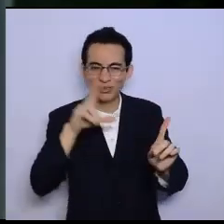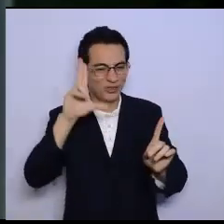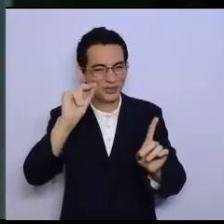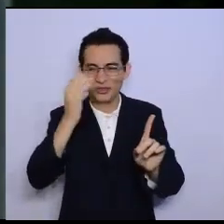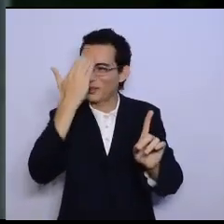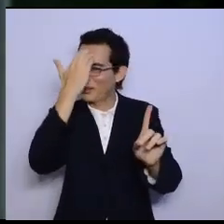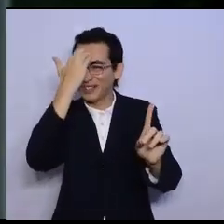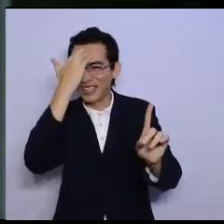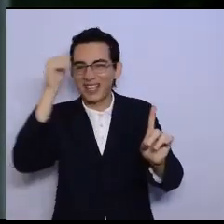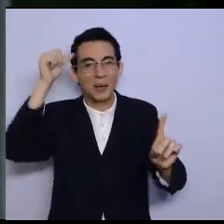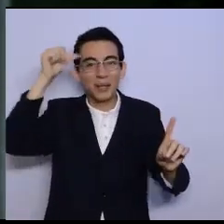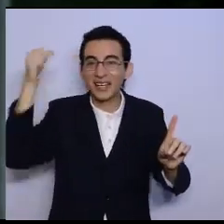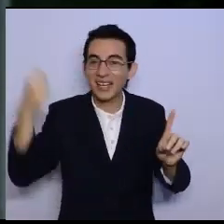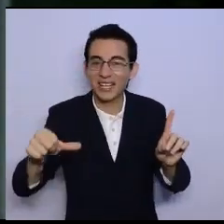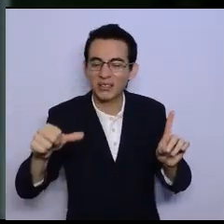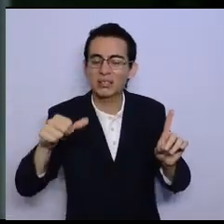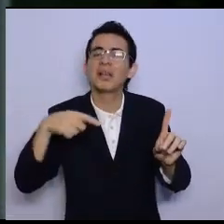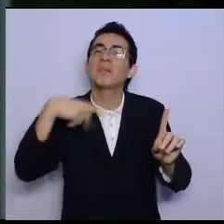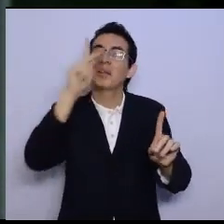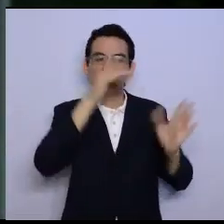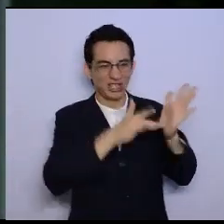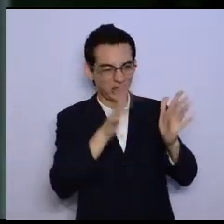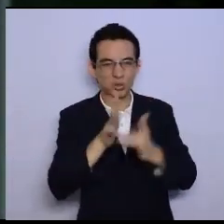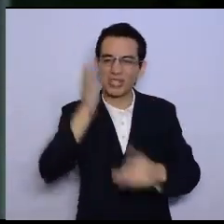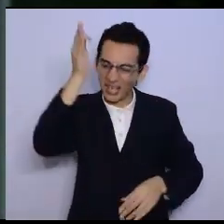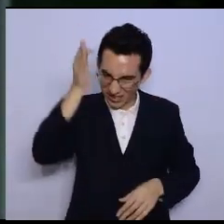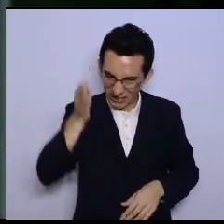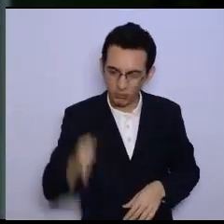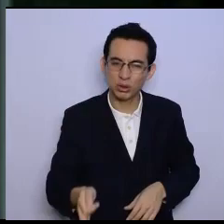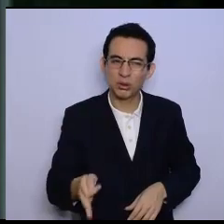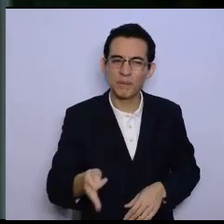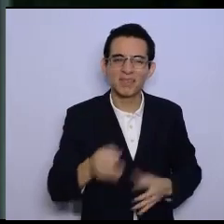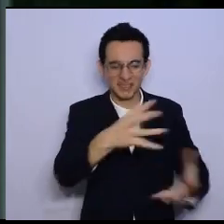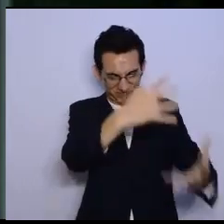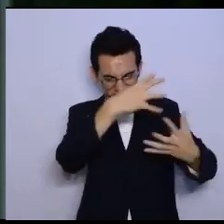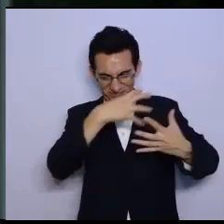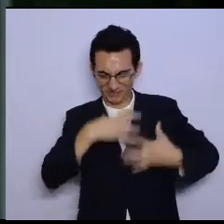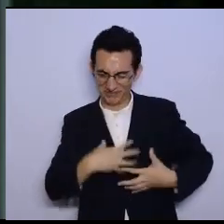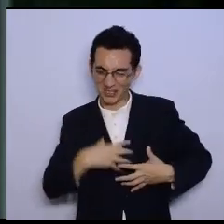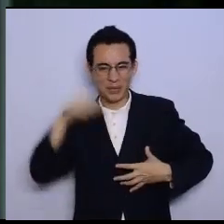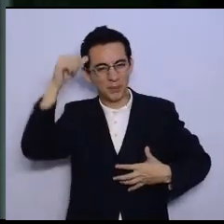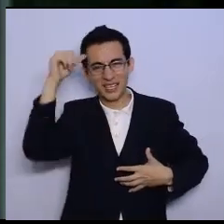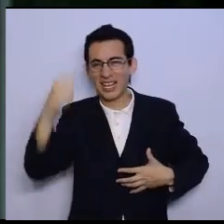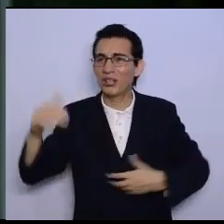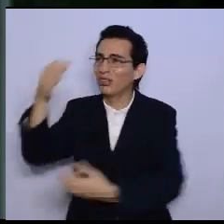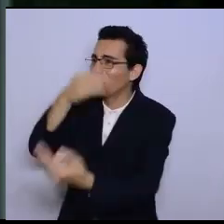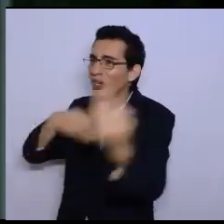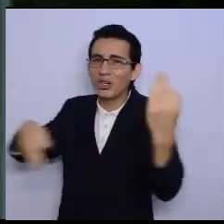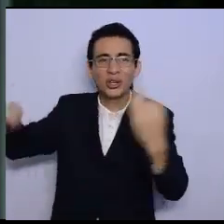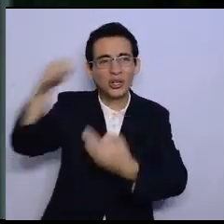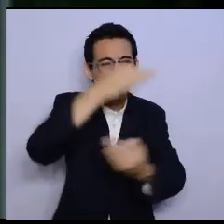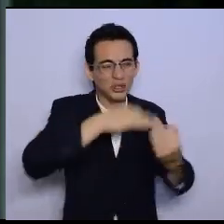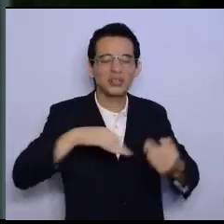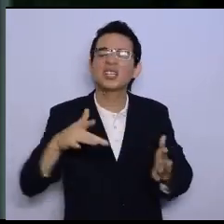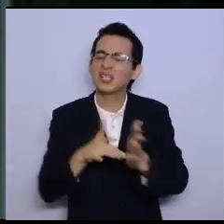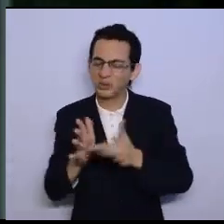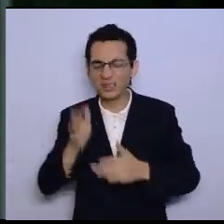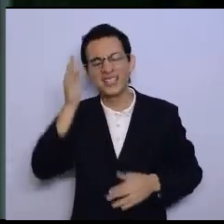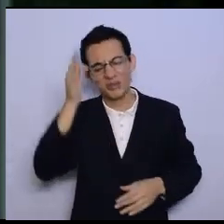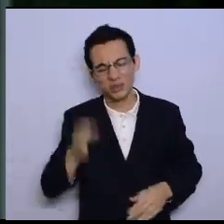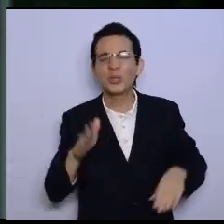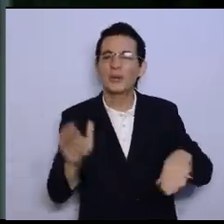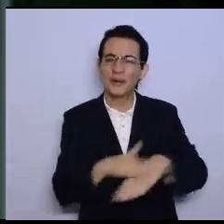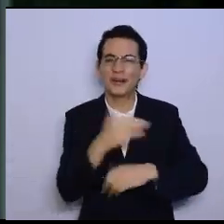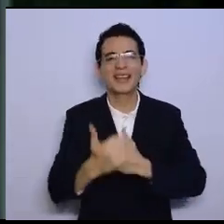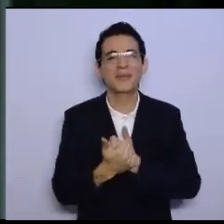El castigo que Jesús sufrió por todos los pecados implicó la inevitable separación de Dios en